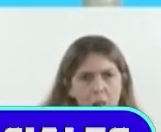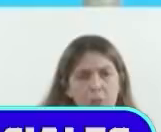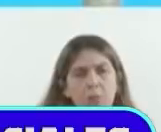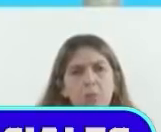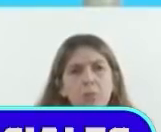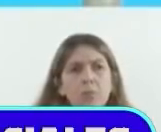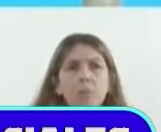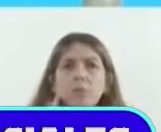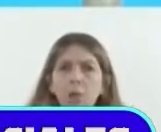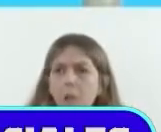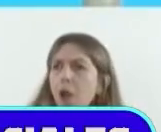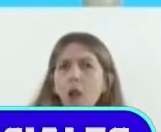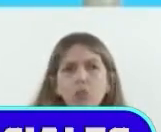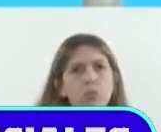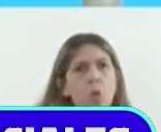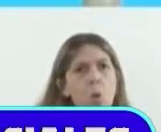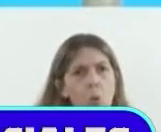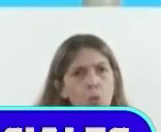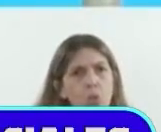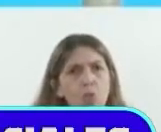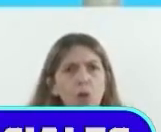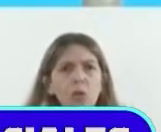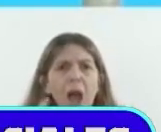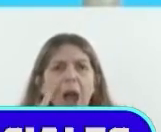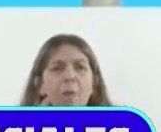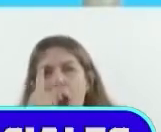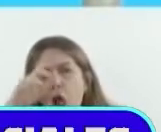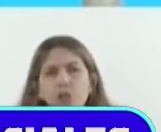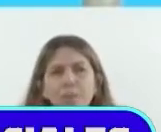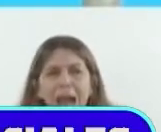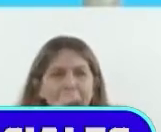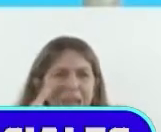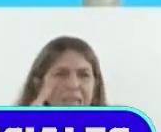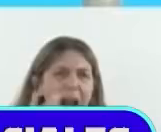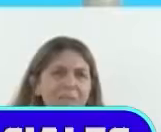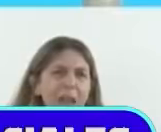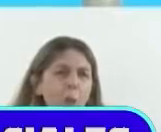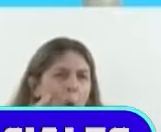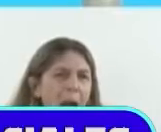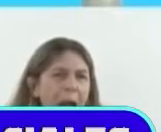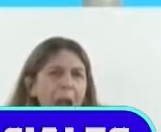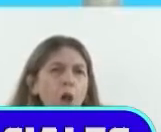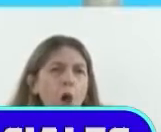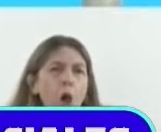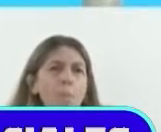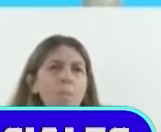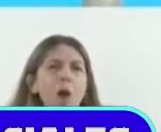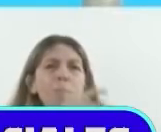Vamos a hacer un seguimiento conjunto de cómo las camas se van liberando y se va